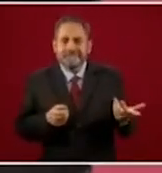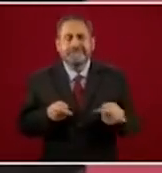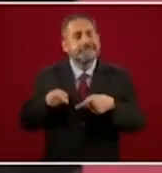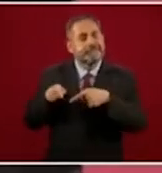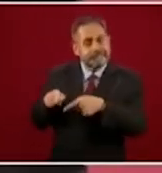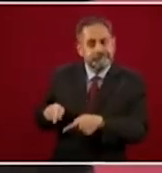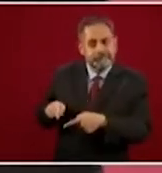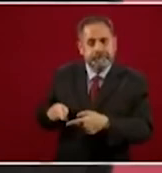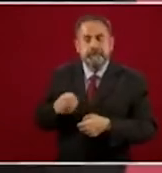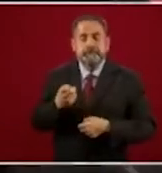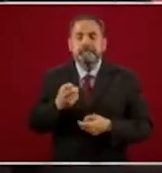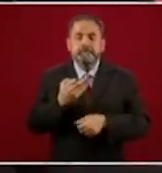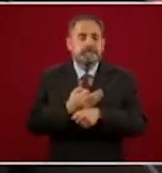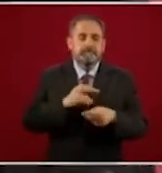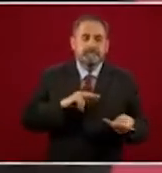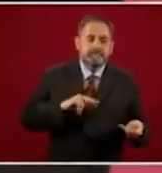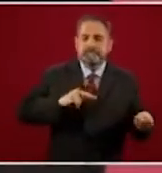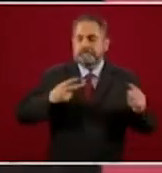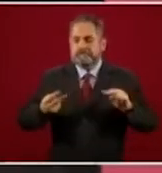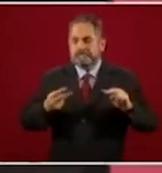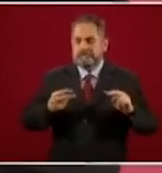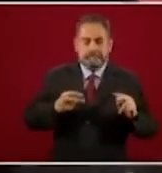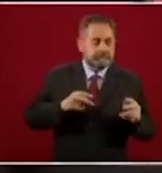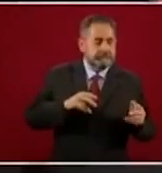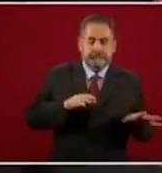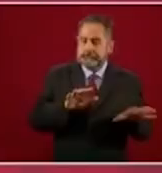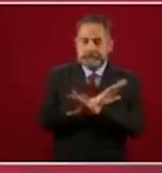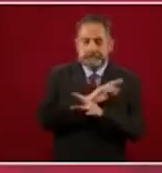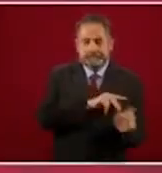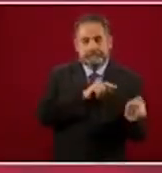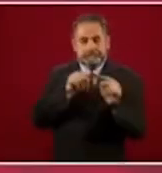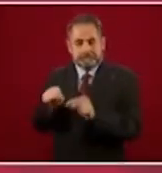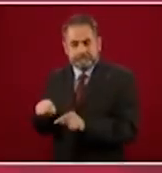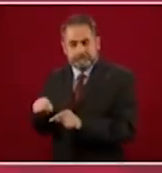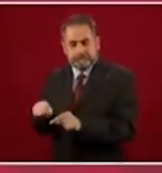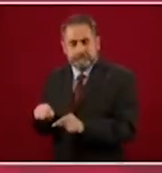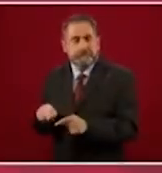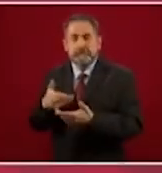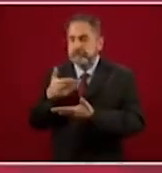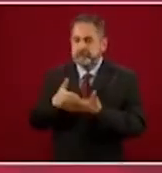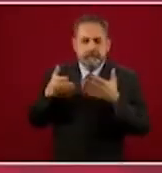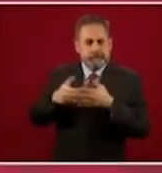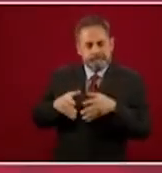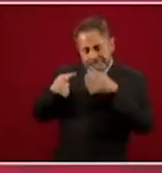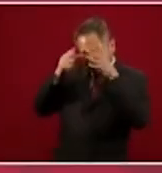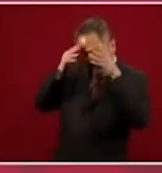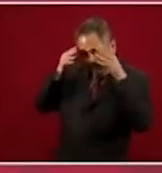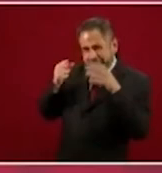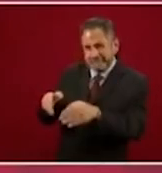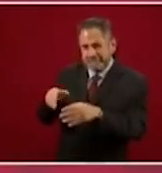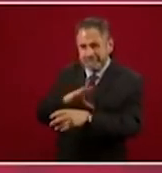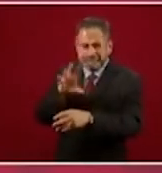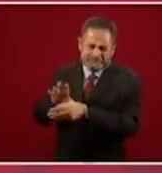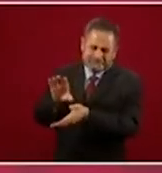cambió completamente esa política toda la inversión que estamos haciendo